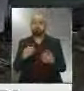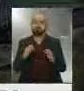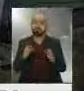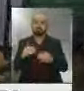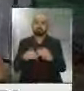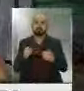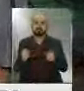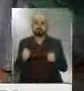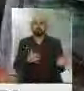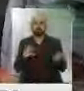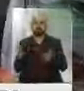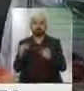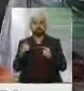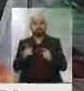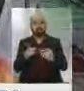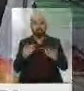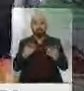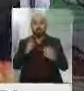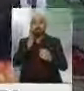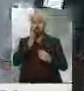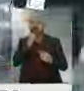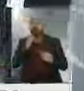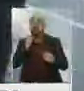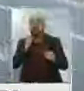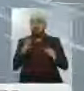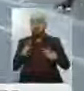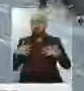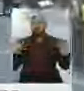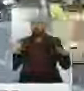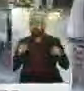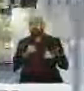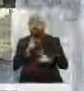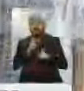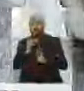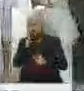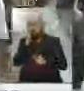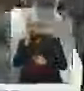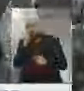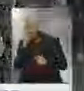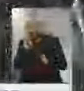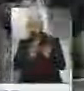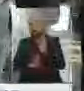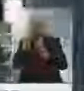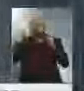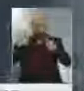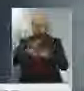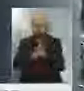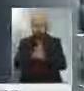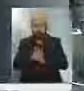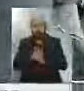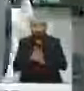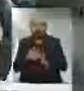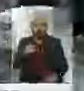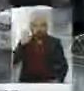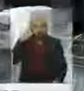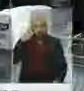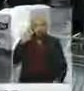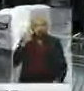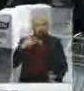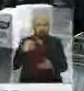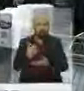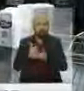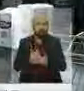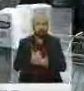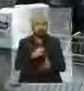del autocuidado no existen exageraciones y que a pesar que a veces se burlan de su forma de protegerse, él sabe que así está ayudando